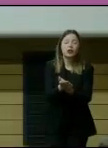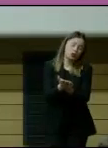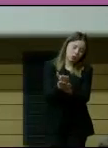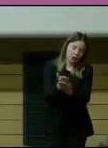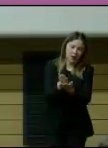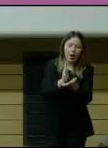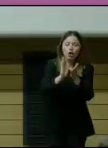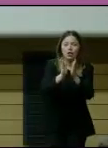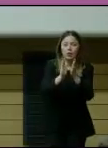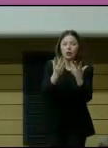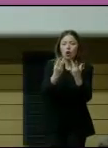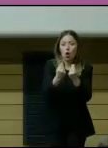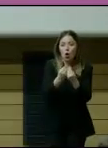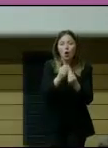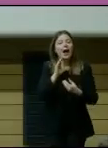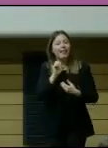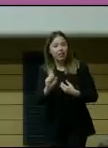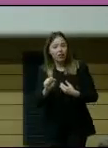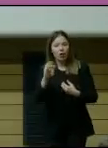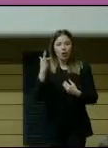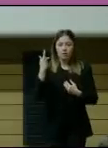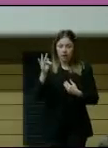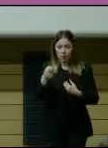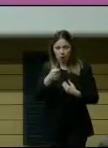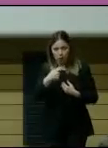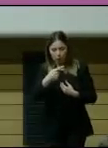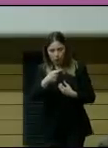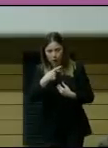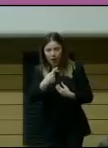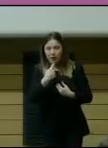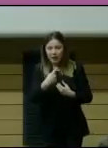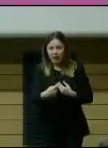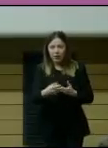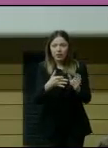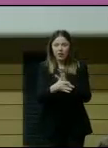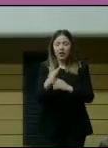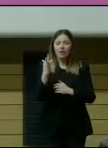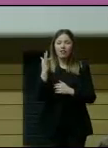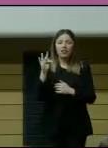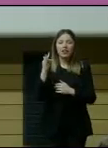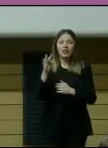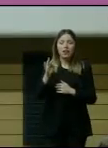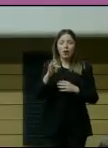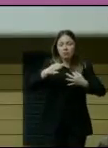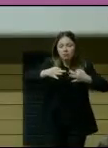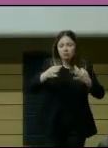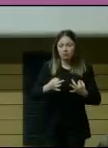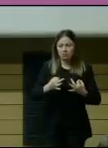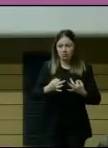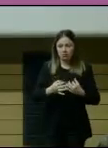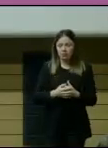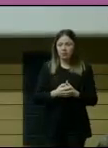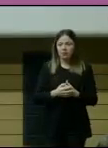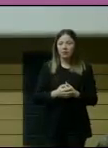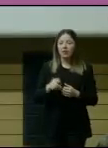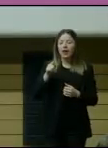solicitado tratamiento por adicción al fármaco del fentanilo, diciendo de que ya era un fentanilo ilícito comprado en la calle. Y